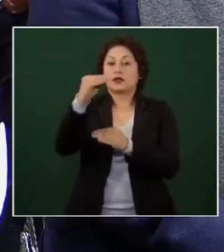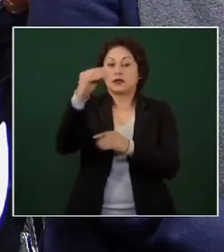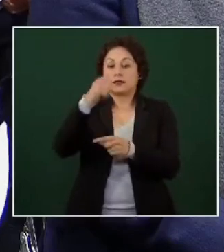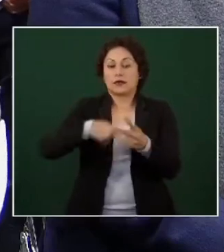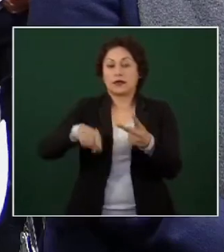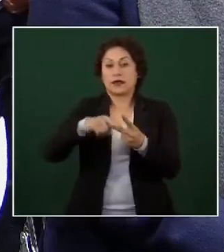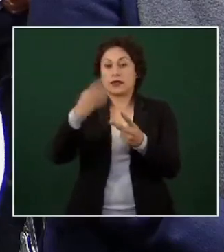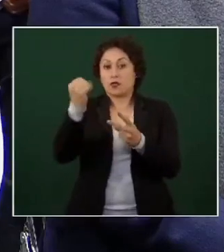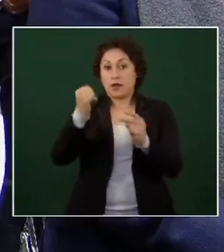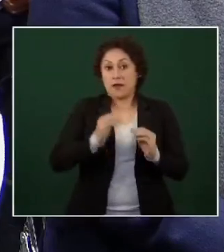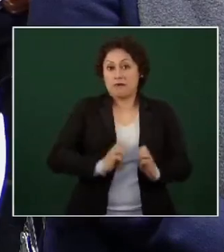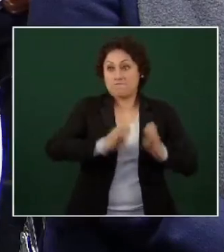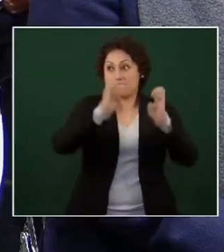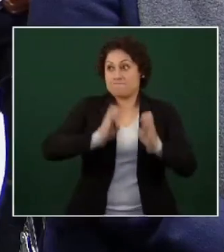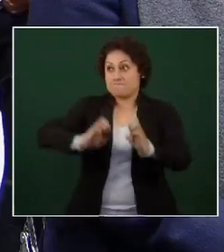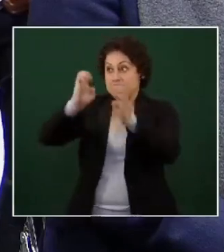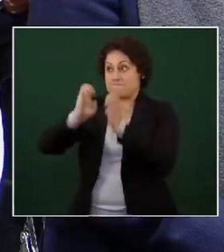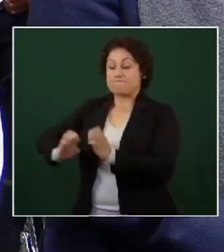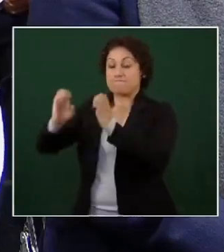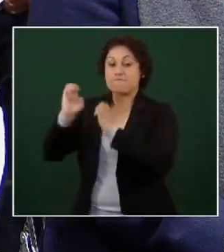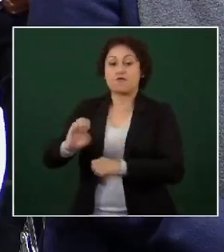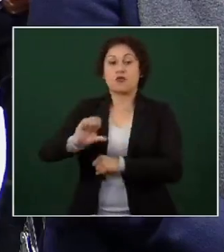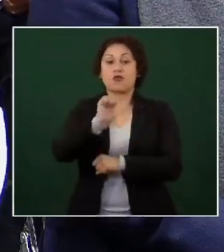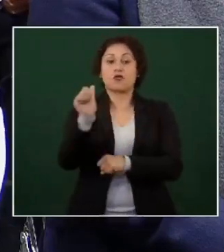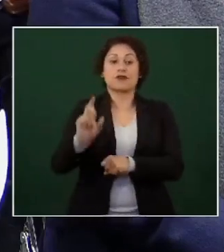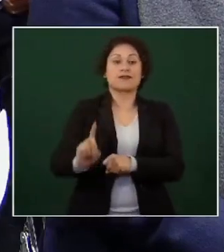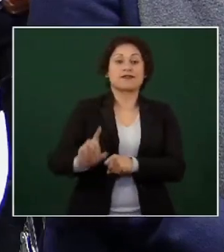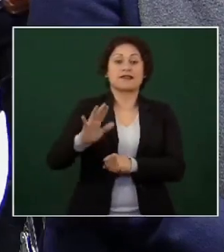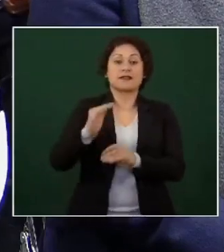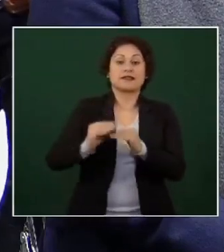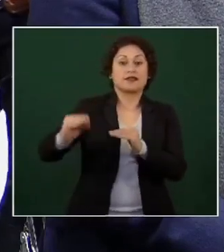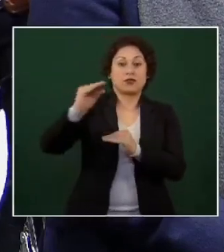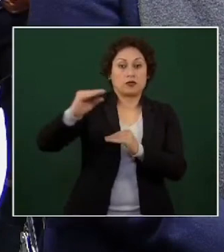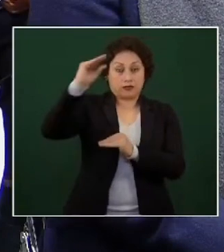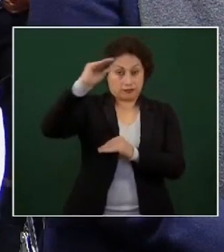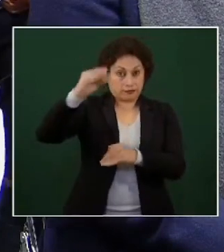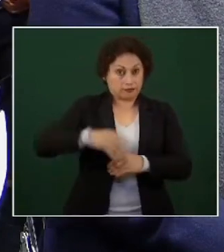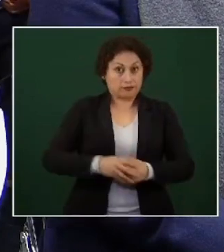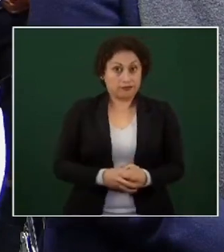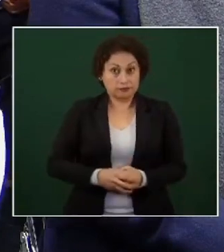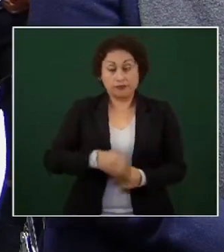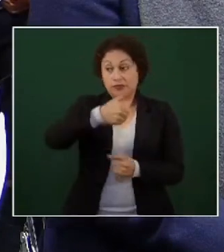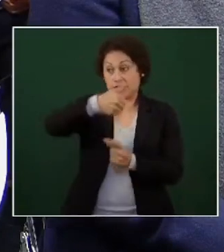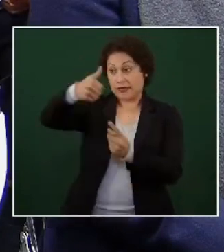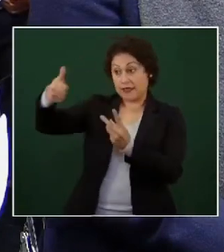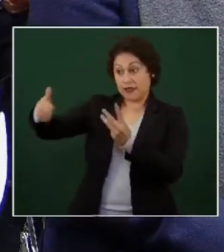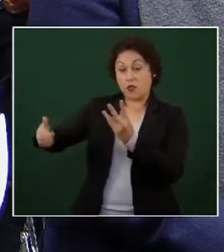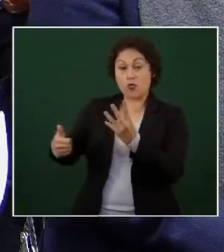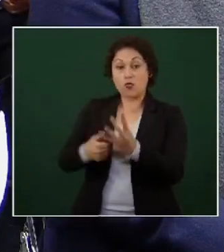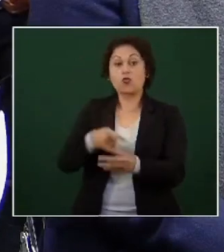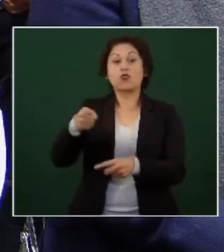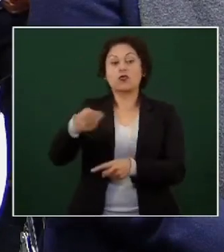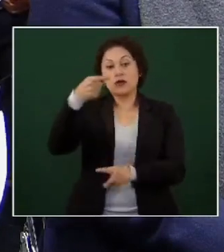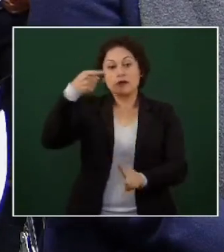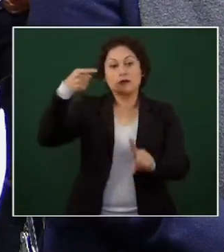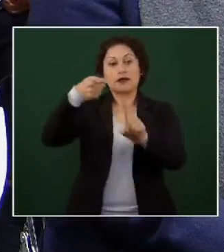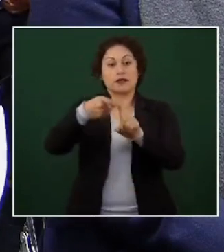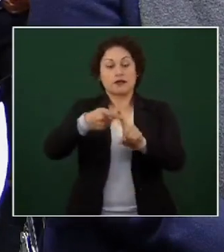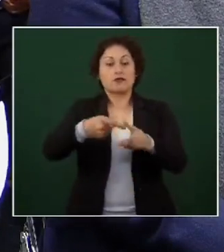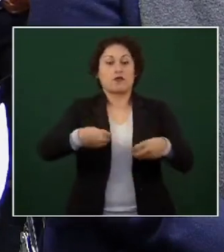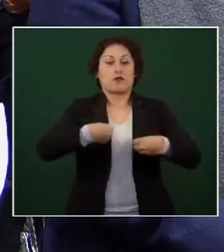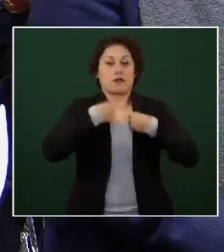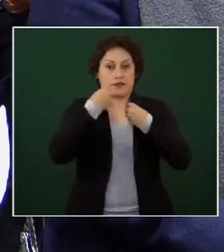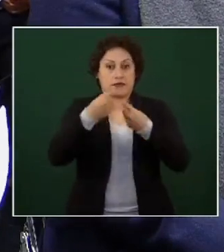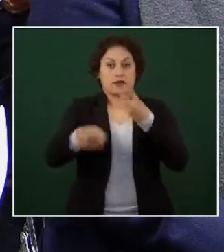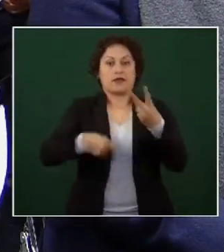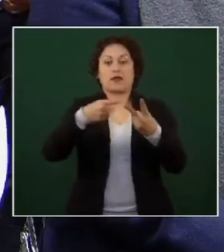9 torres más otros de 35 niveles, también cada una con un destino habitacional, otra torre